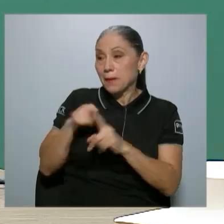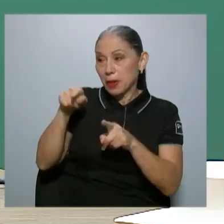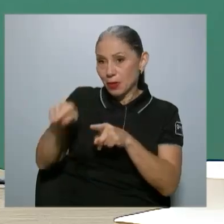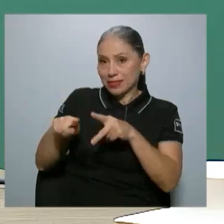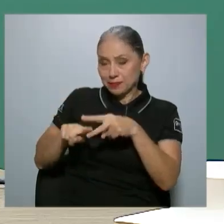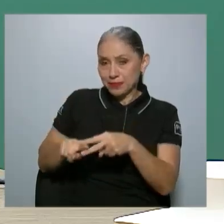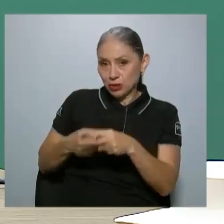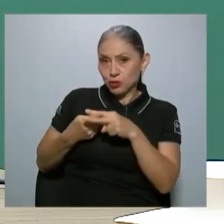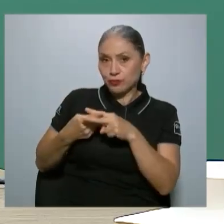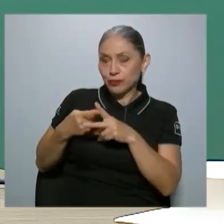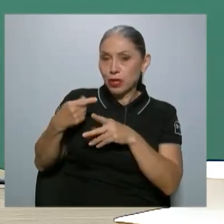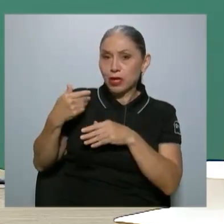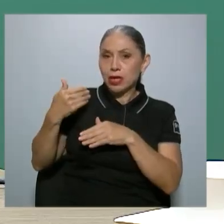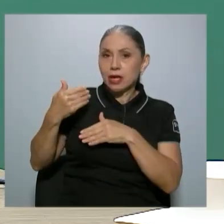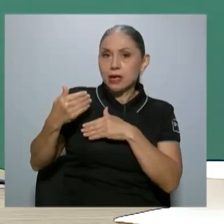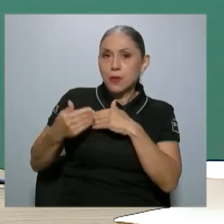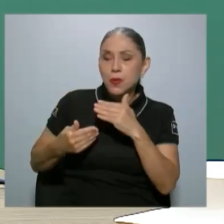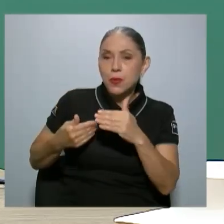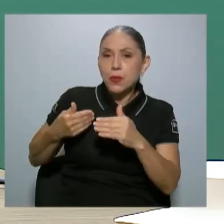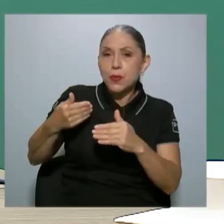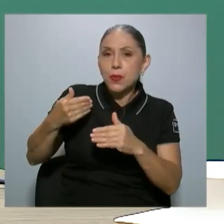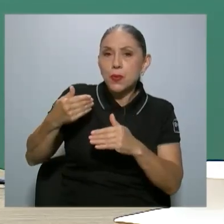y supo,